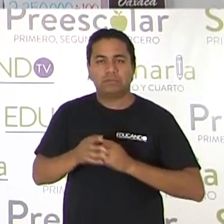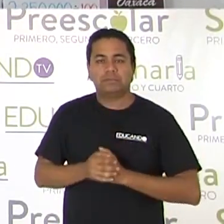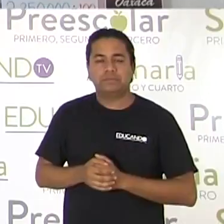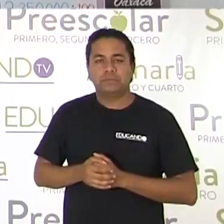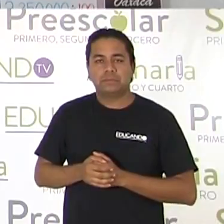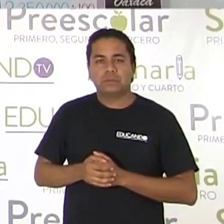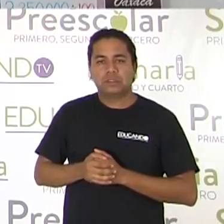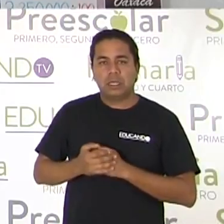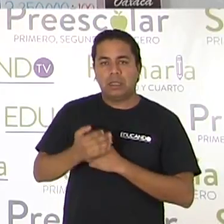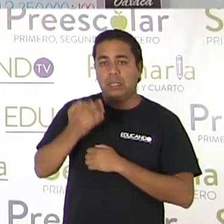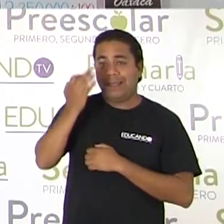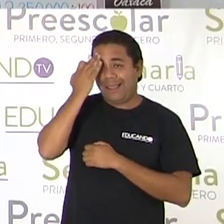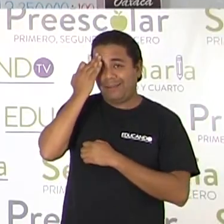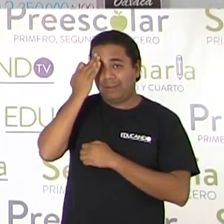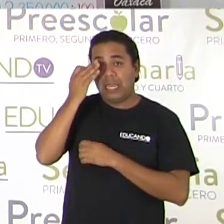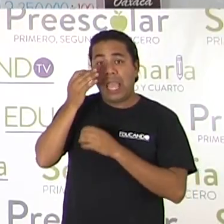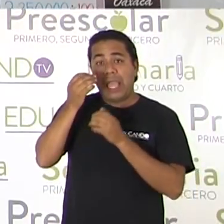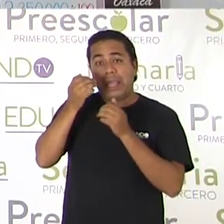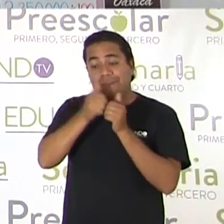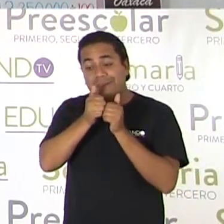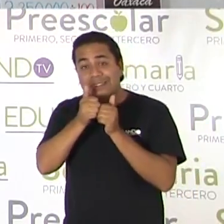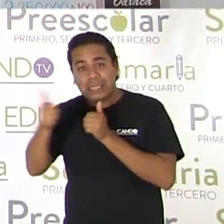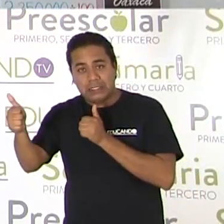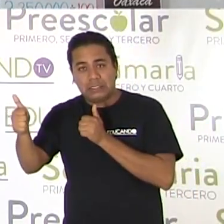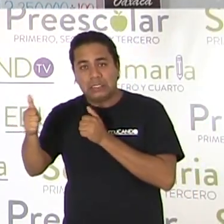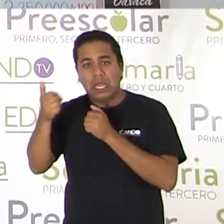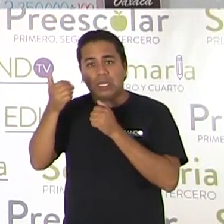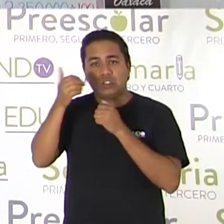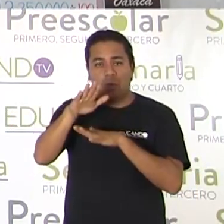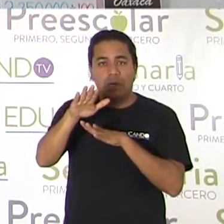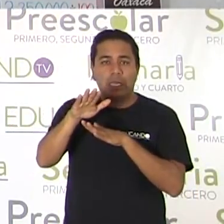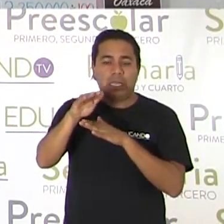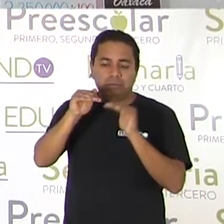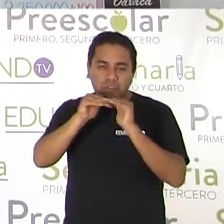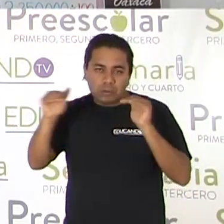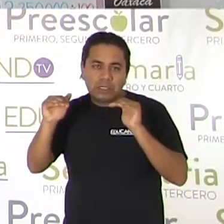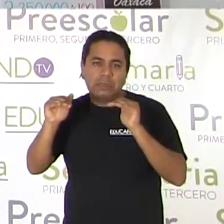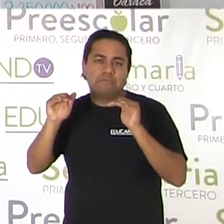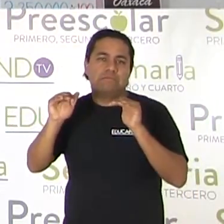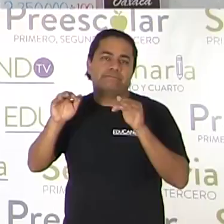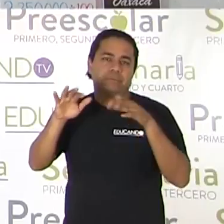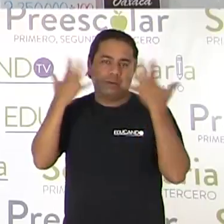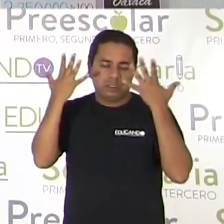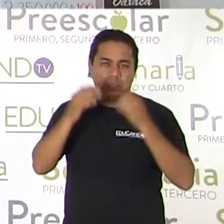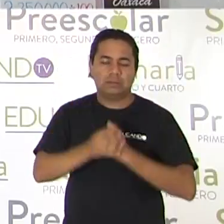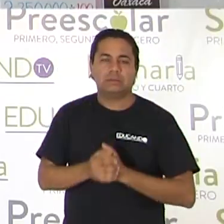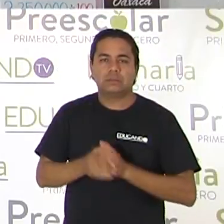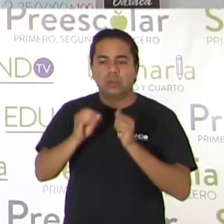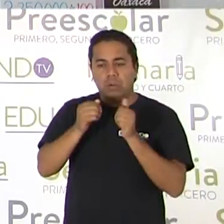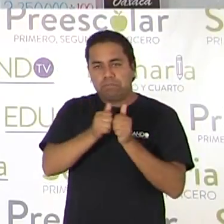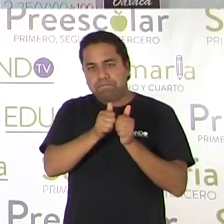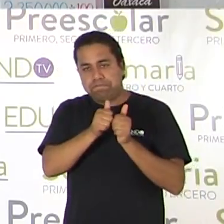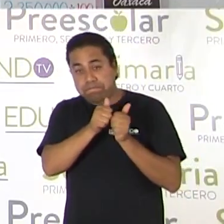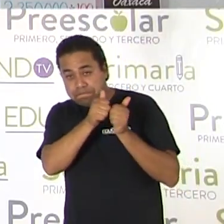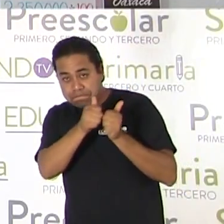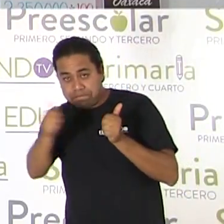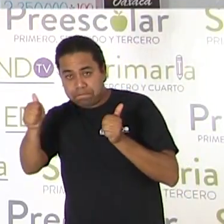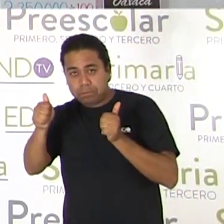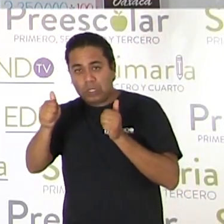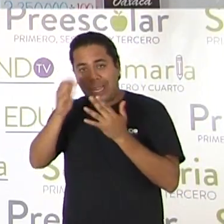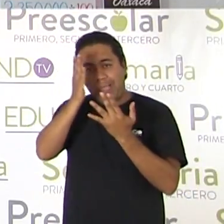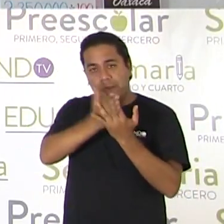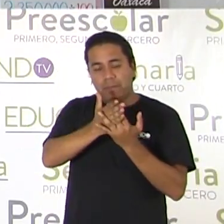sobre velocidad, o distancia, voy a borrar esto, distancia entre velocidad,